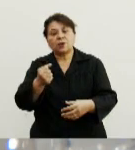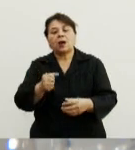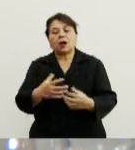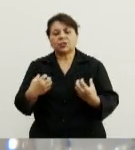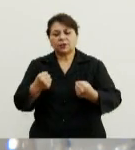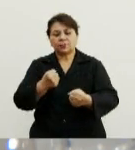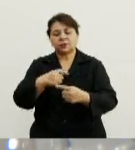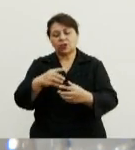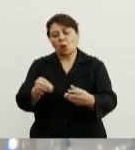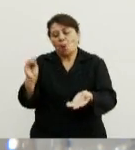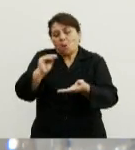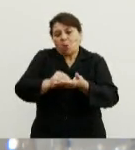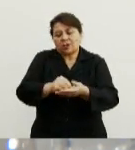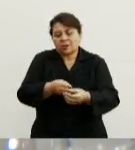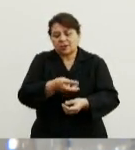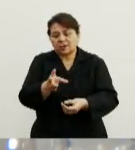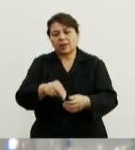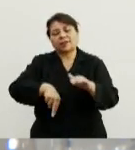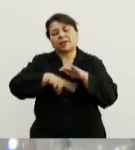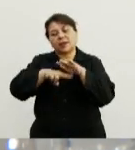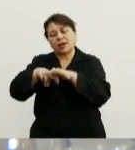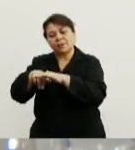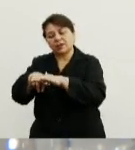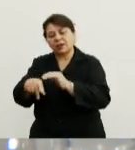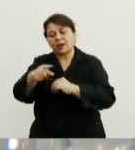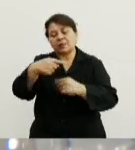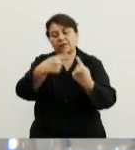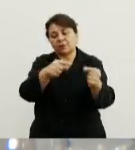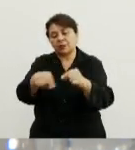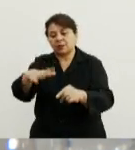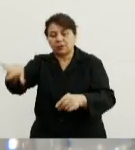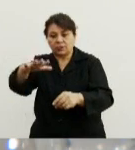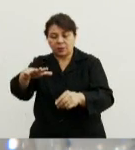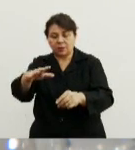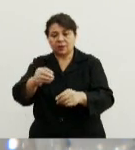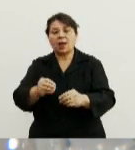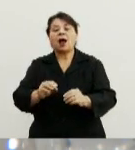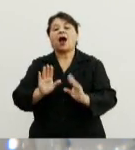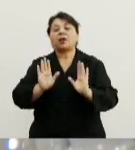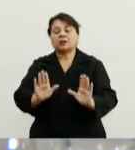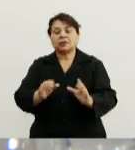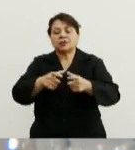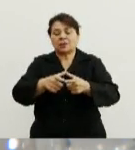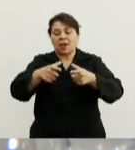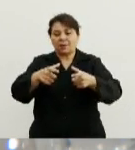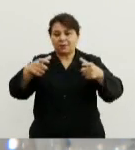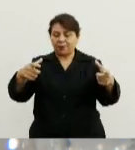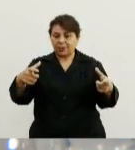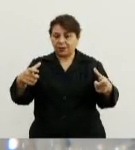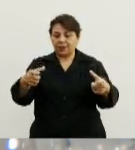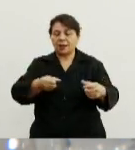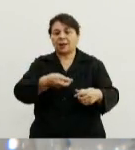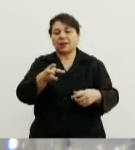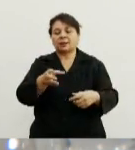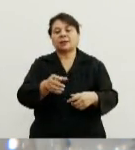que serán distribuidas en diferentes localidades ampliando así la capacidad instalada que tiene